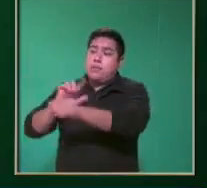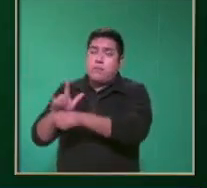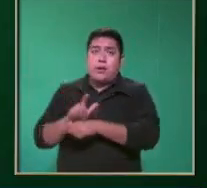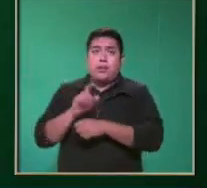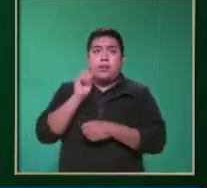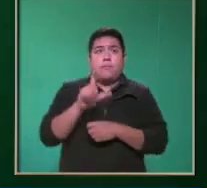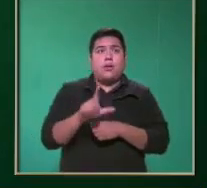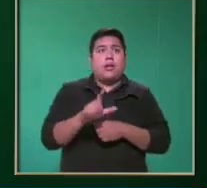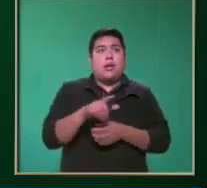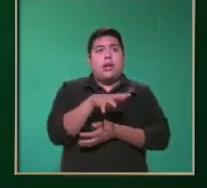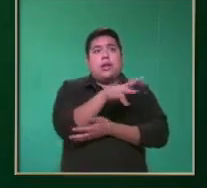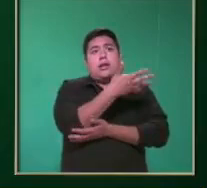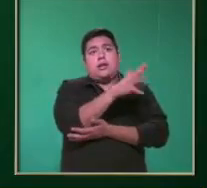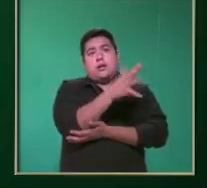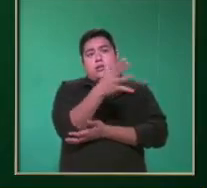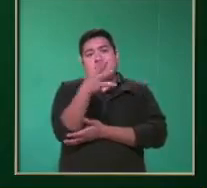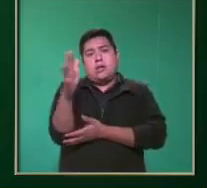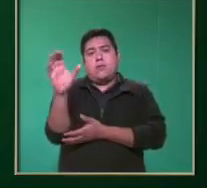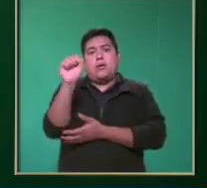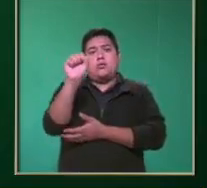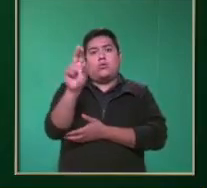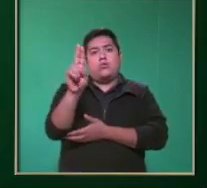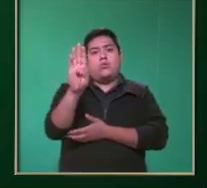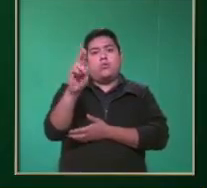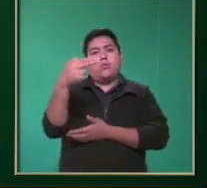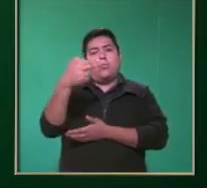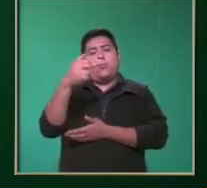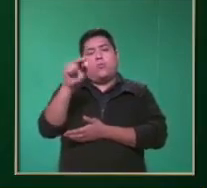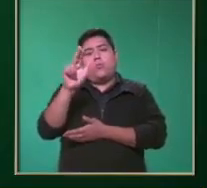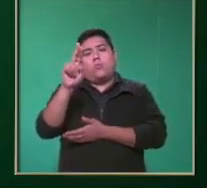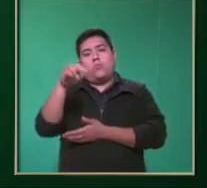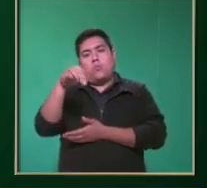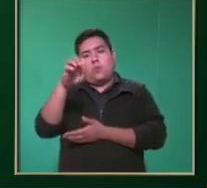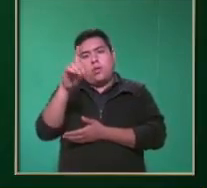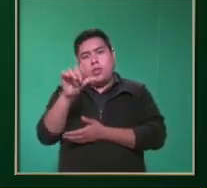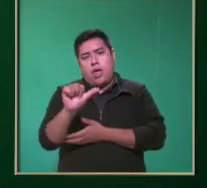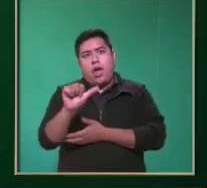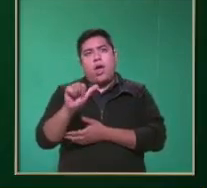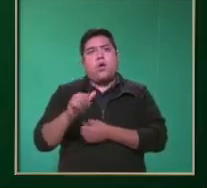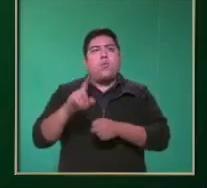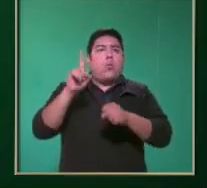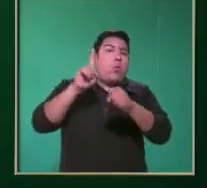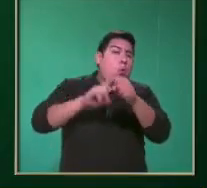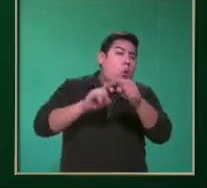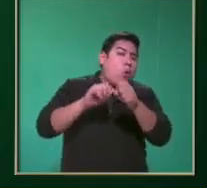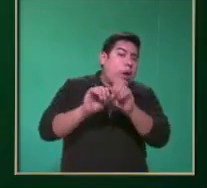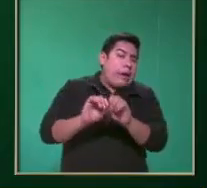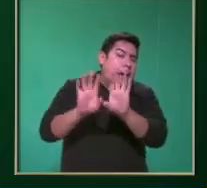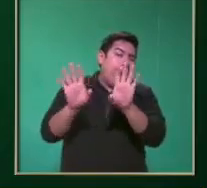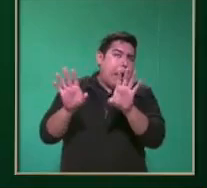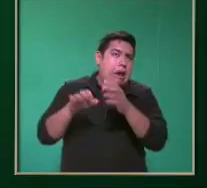repasando la selva subhúmeda, que venía en un color verde menos intenso en el mapa.